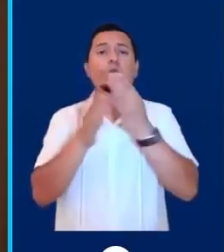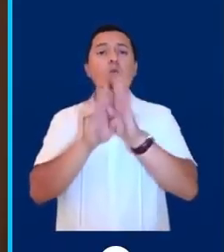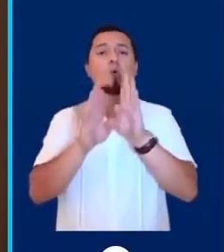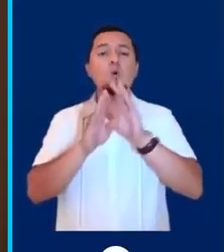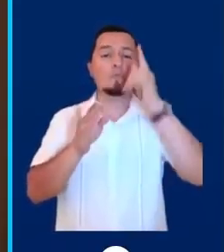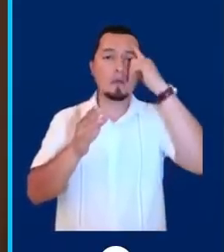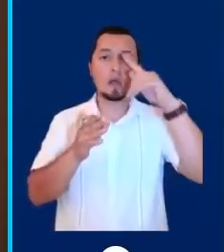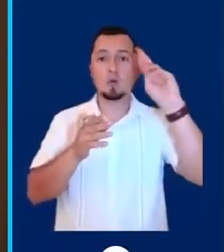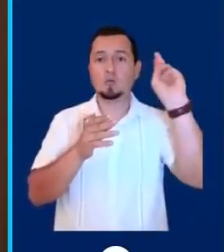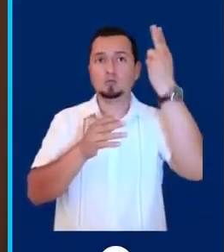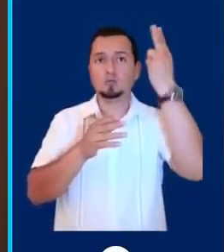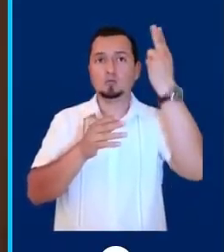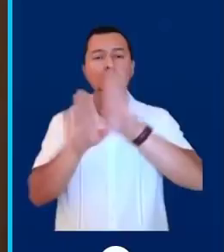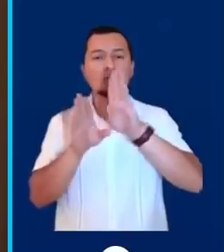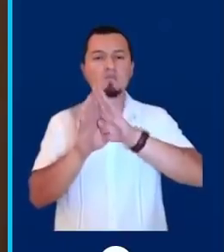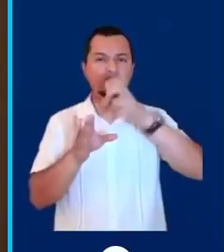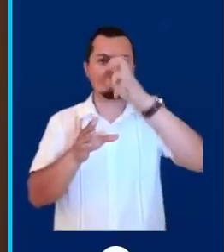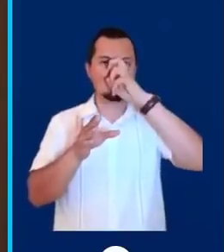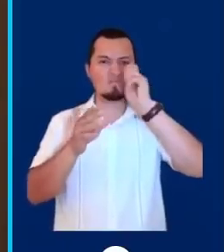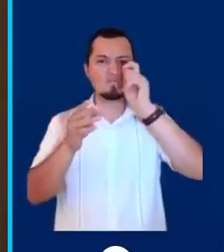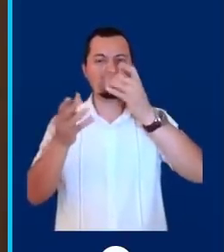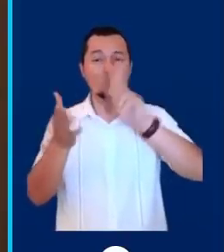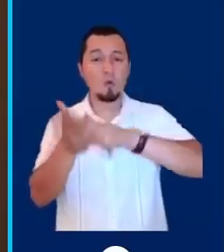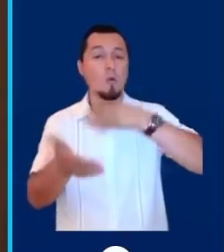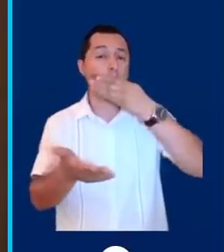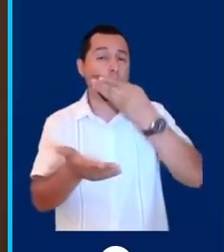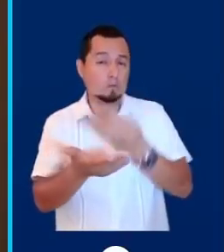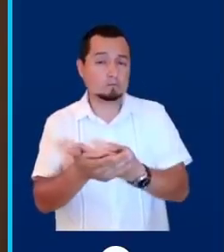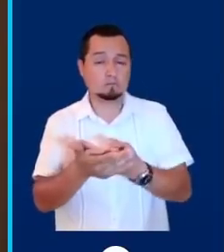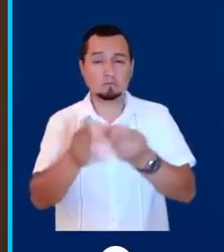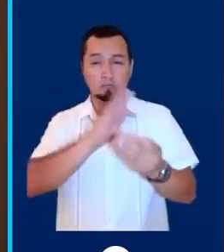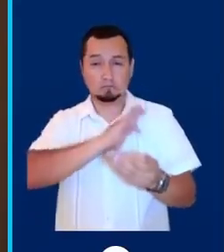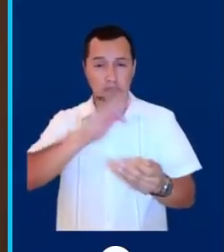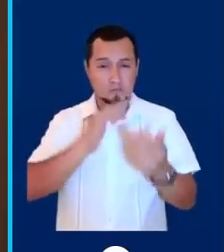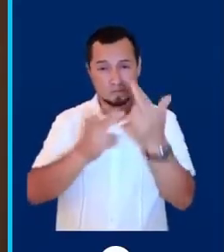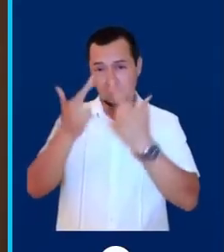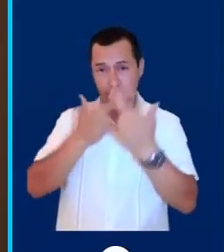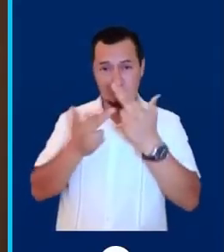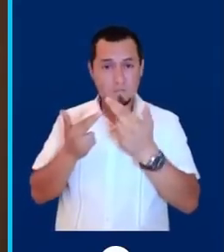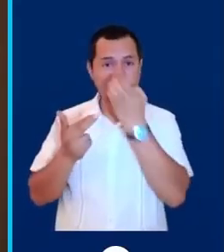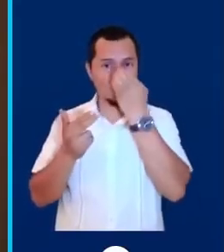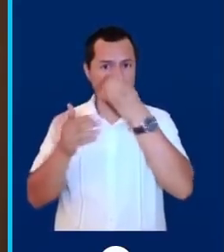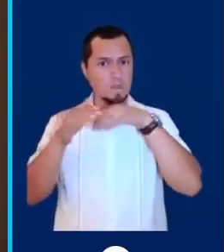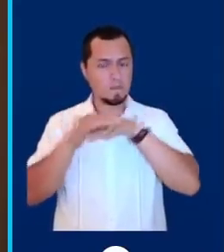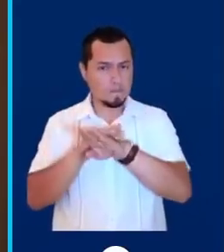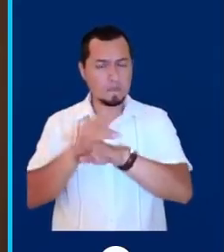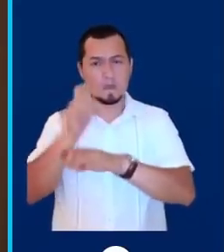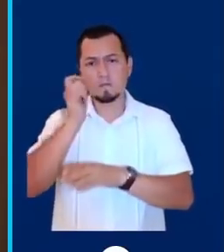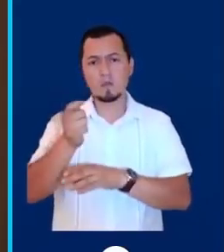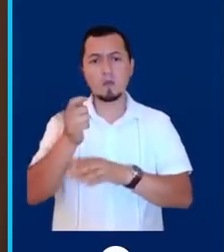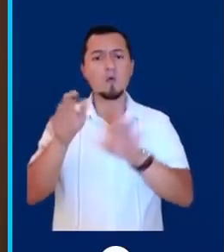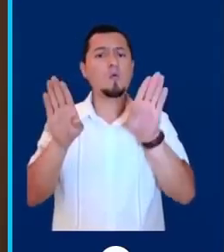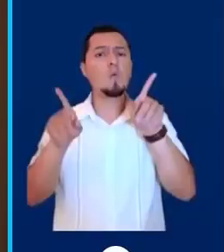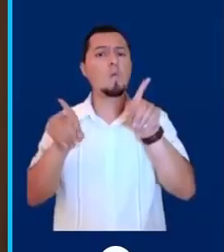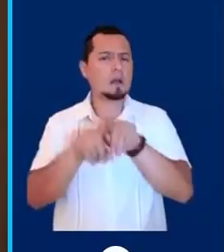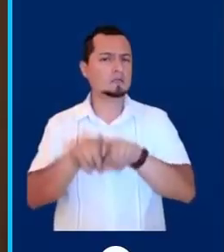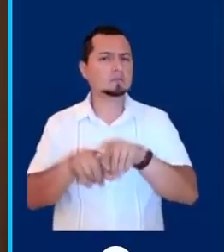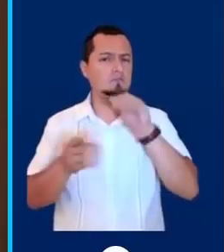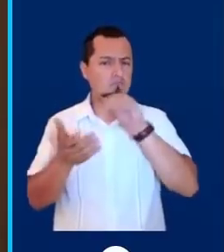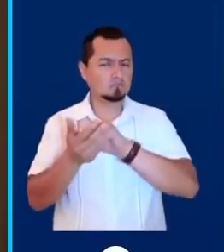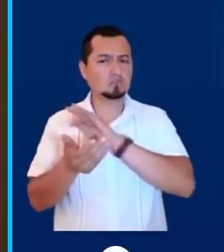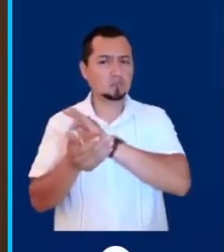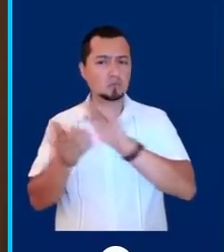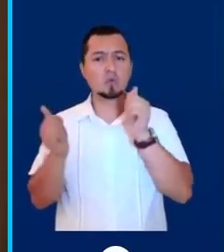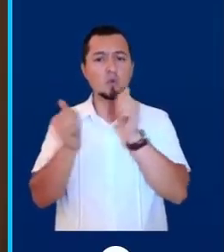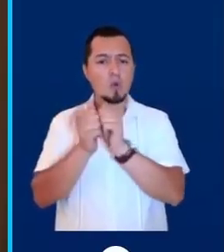para educación superior, en el que básicamente propondremos que se pueda regresar a clases presenciales, no solo tipo laboratorio, con las